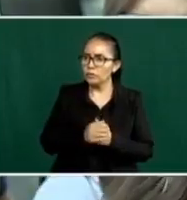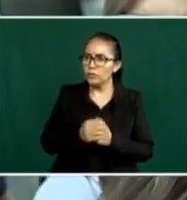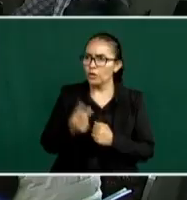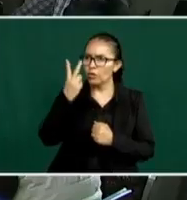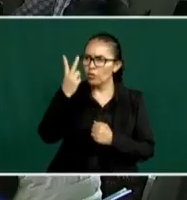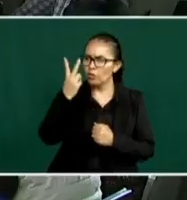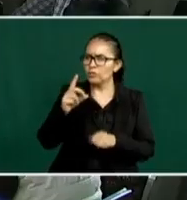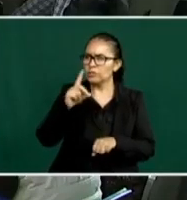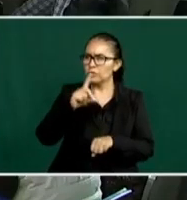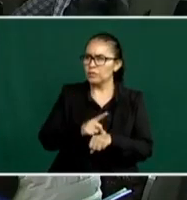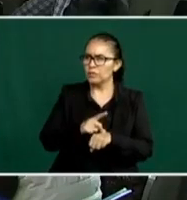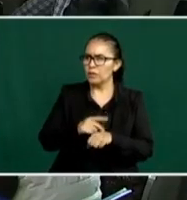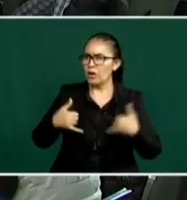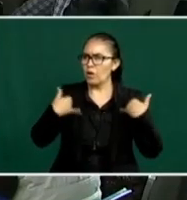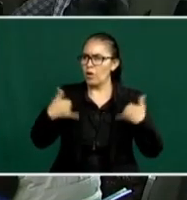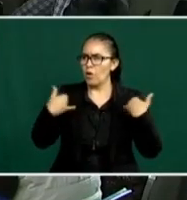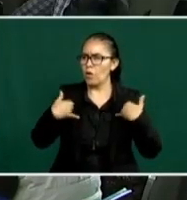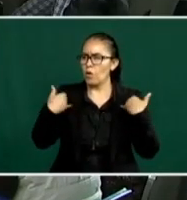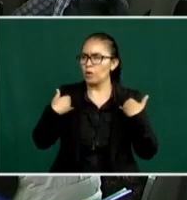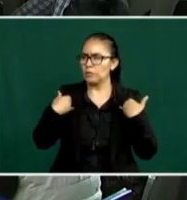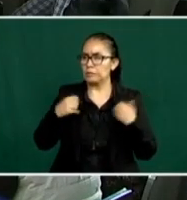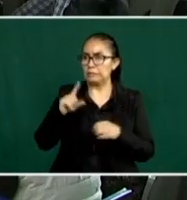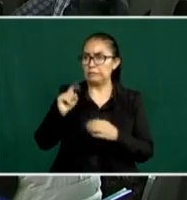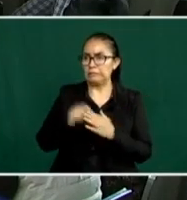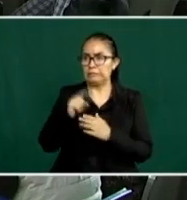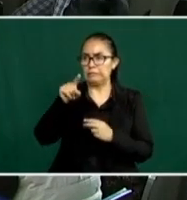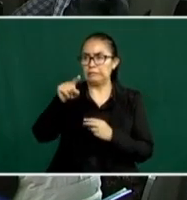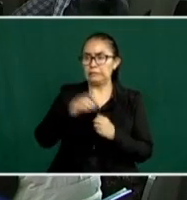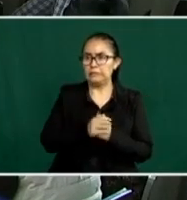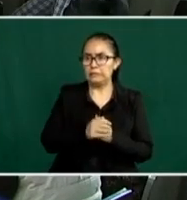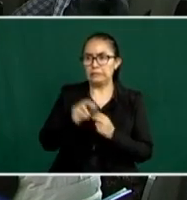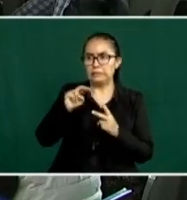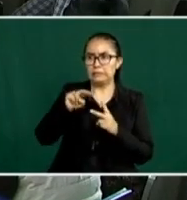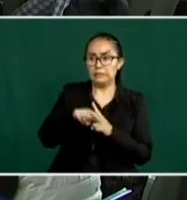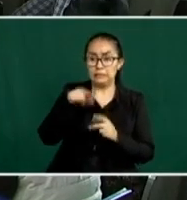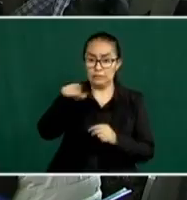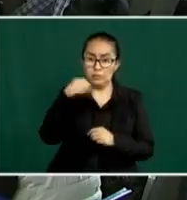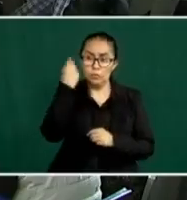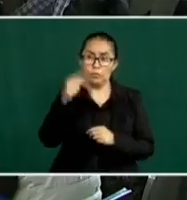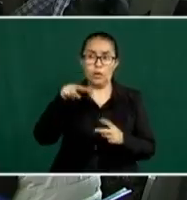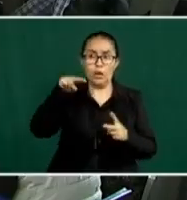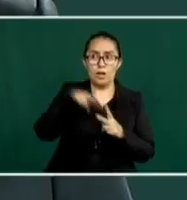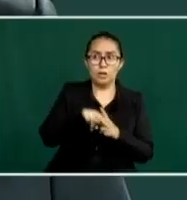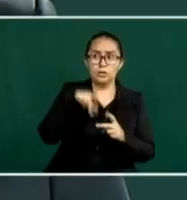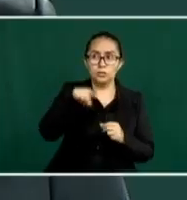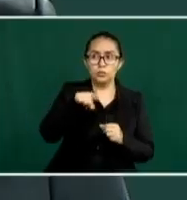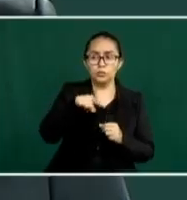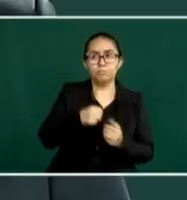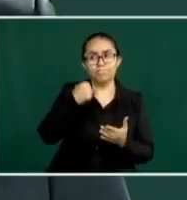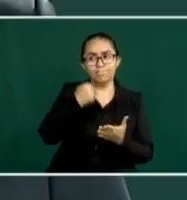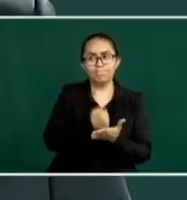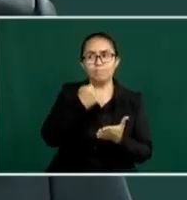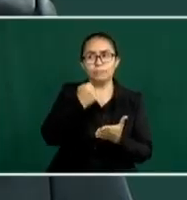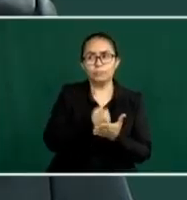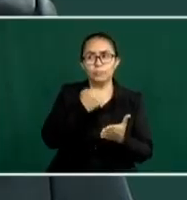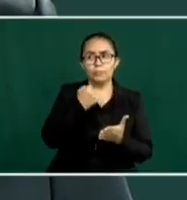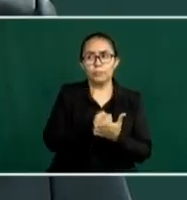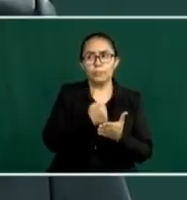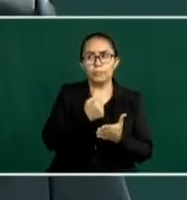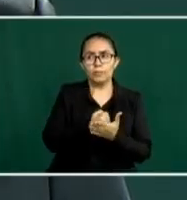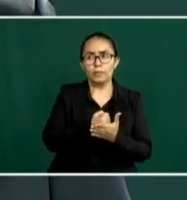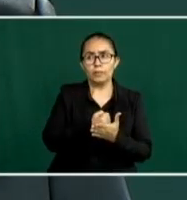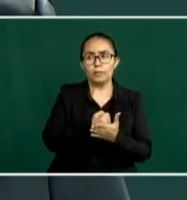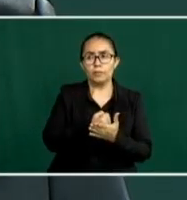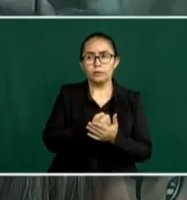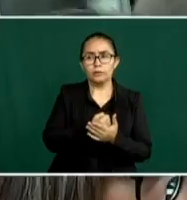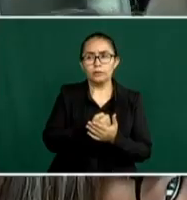dos días, el joven recibió una amenaza de que lo iban a matar si insistía en seguir buscándolo